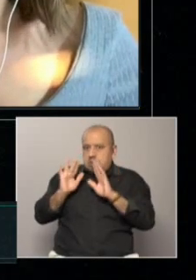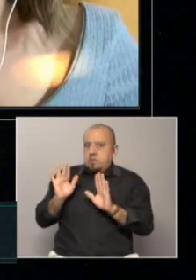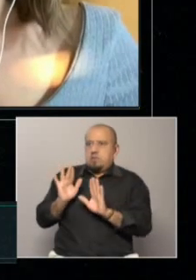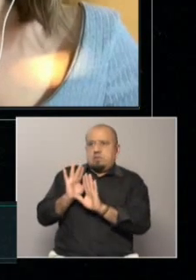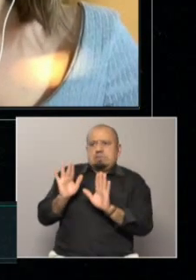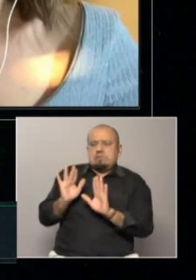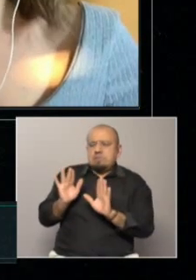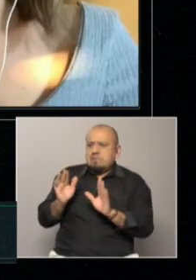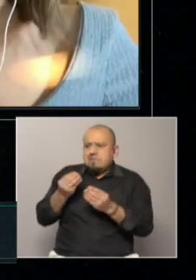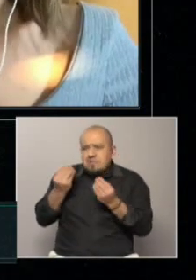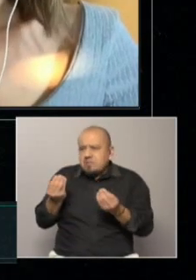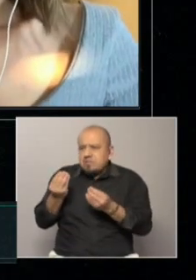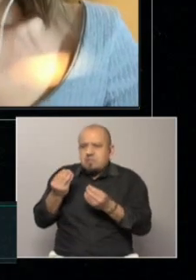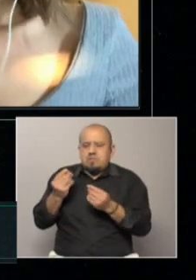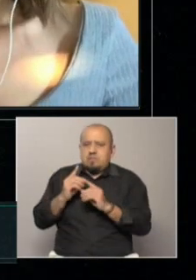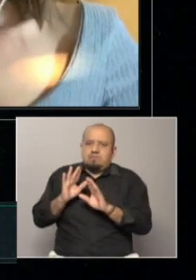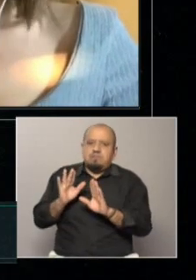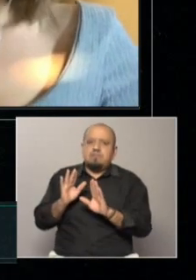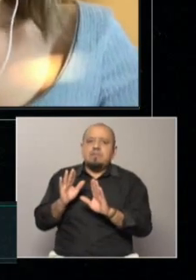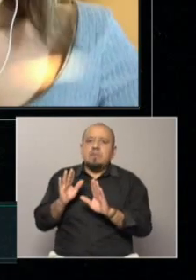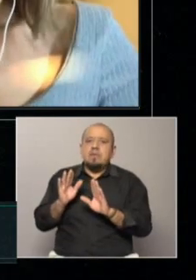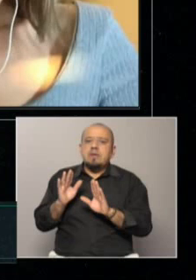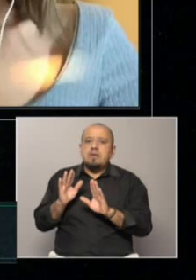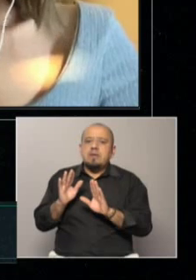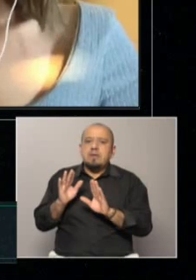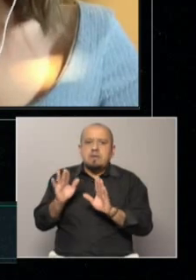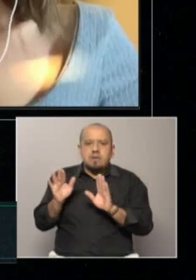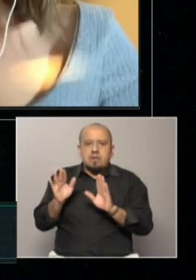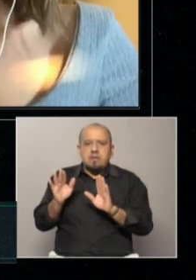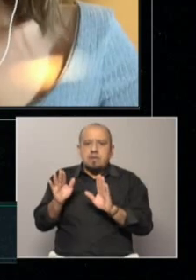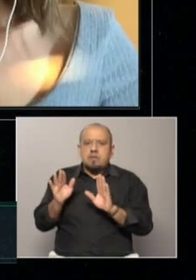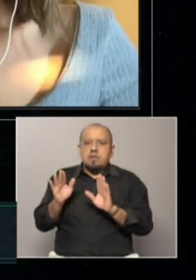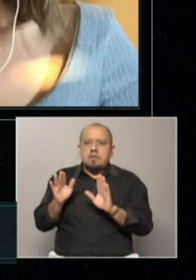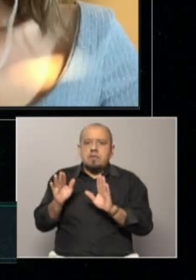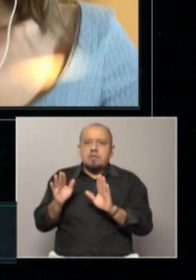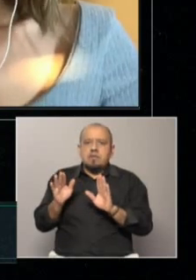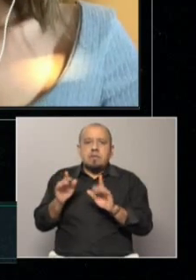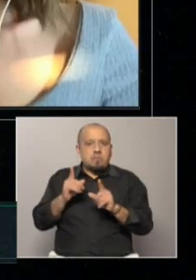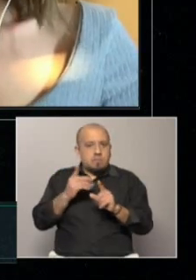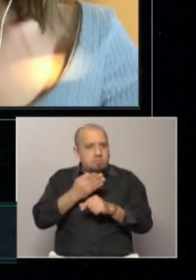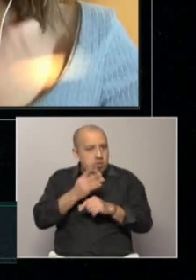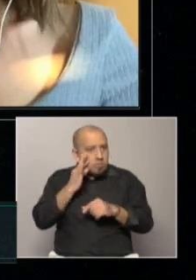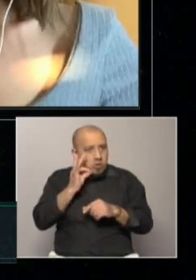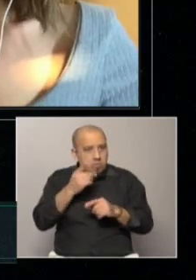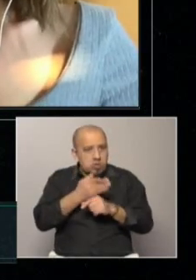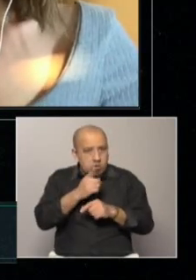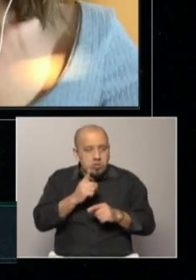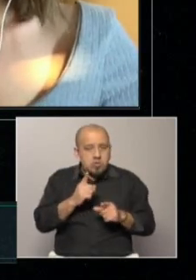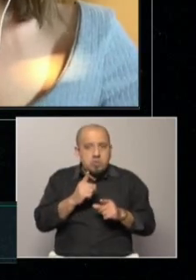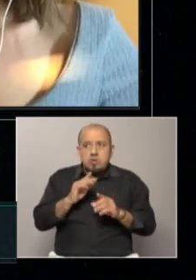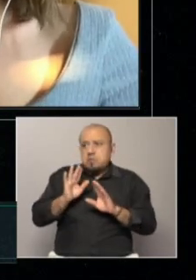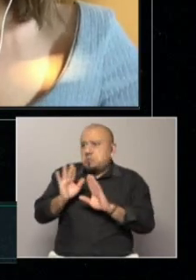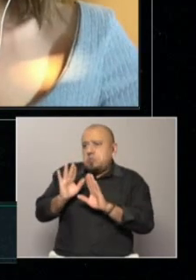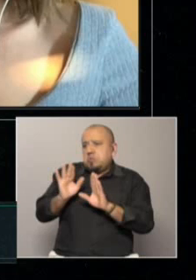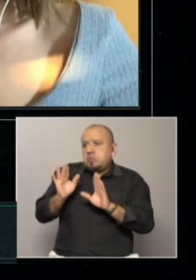grado de irresponsabilidad total. Tremendo. Tremendo. ¿Pidió disculpas? A raíz de eso, ¿Pidió disculpas en algún momento? Ella no